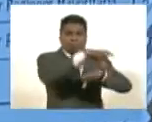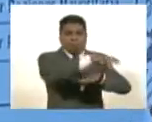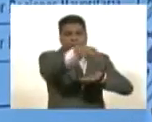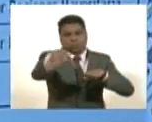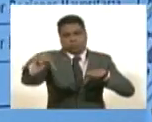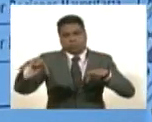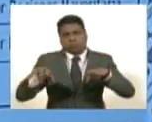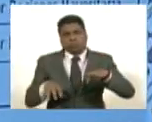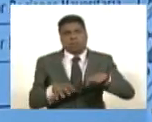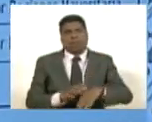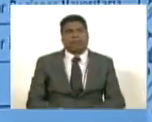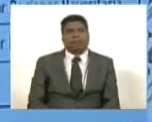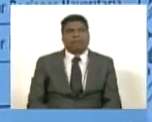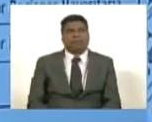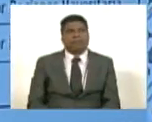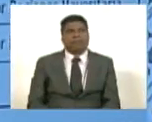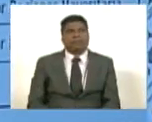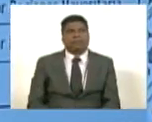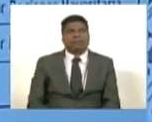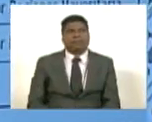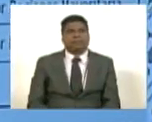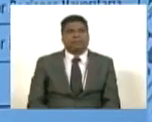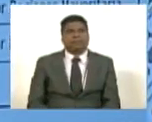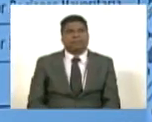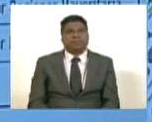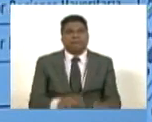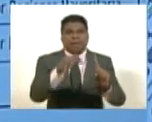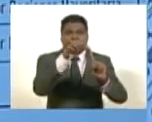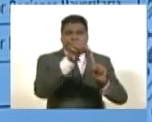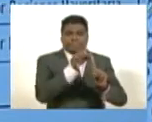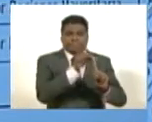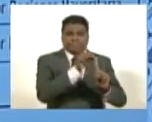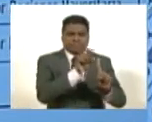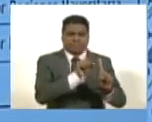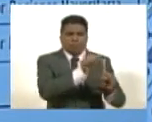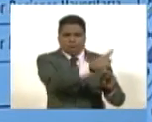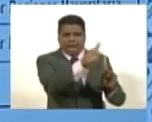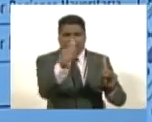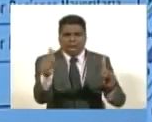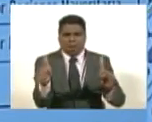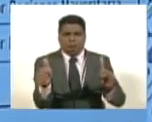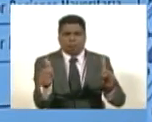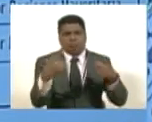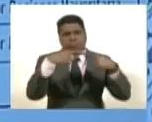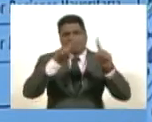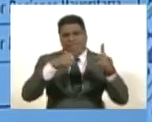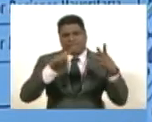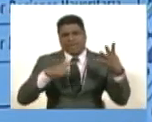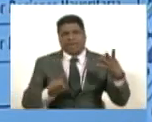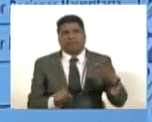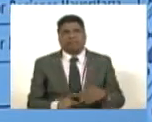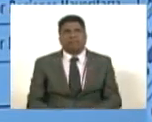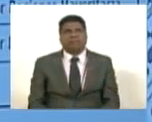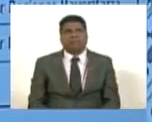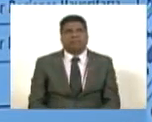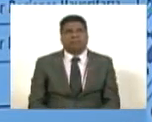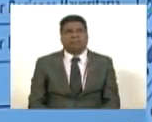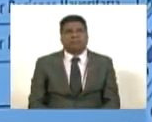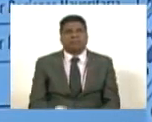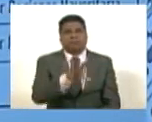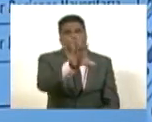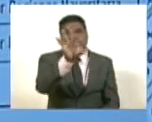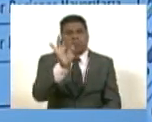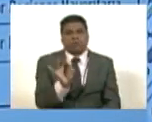regiones, con el peso específico de cada una de las regiones. Y la asignación en cuanto a tipo de elección